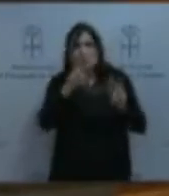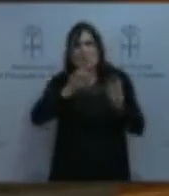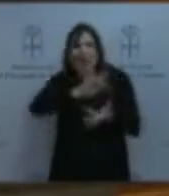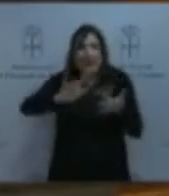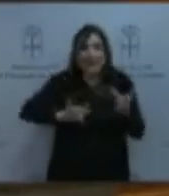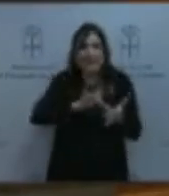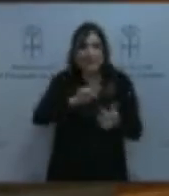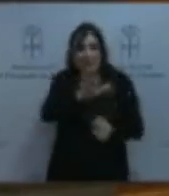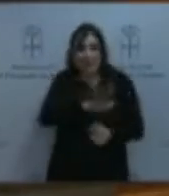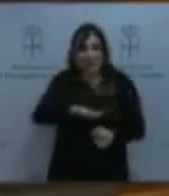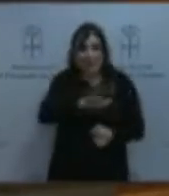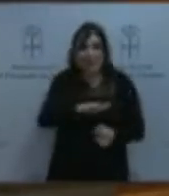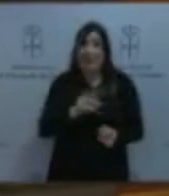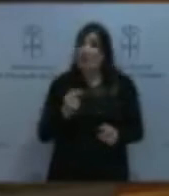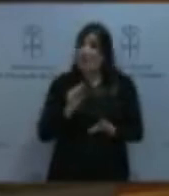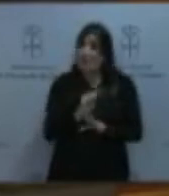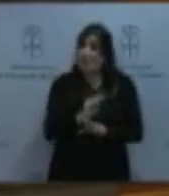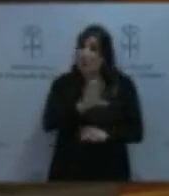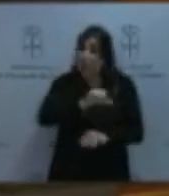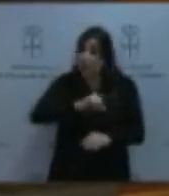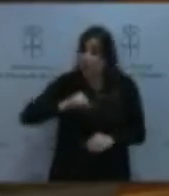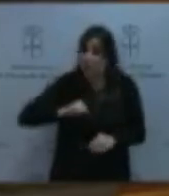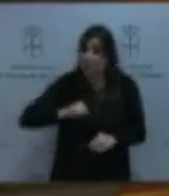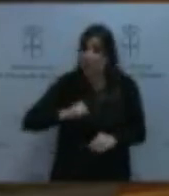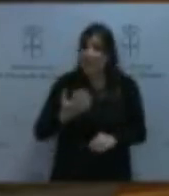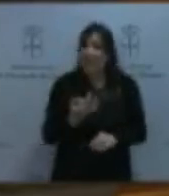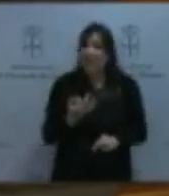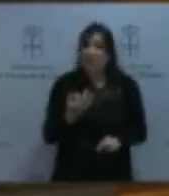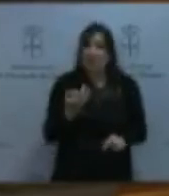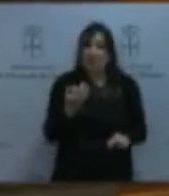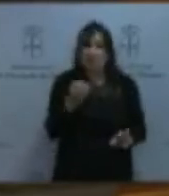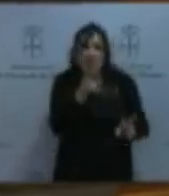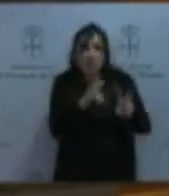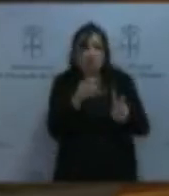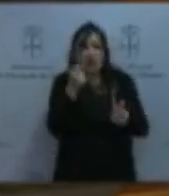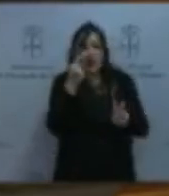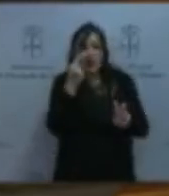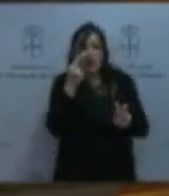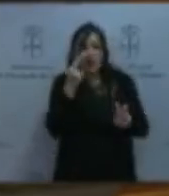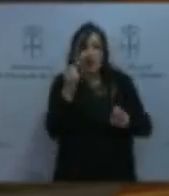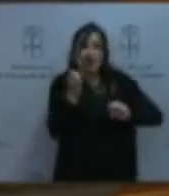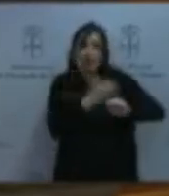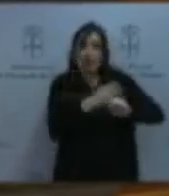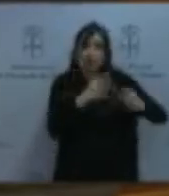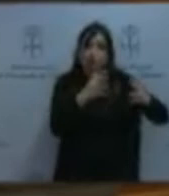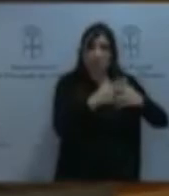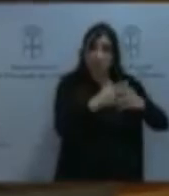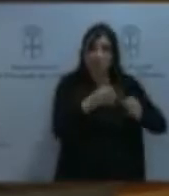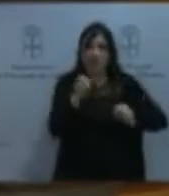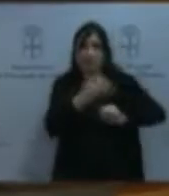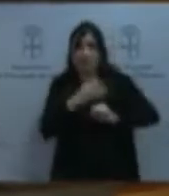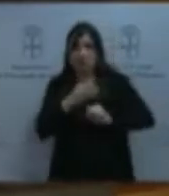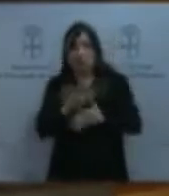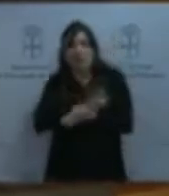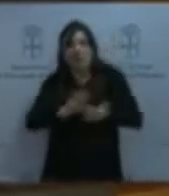autonómica encuentre algún tipo de relación con los fondos estructurales, con los fondos de compensación territorial, que no sean dos vías completamente